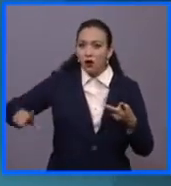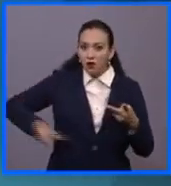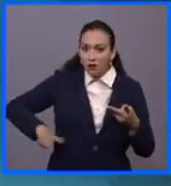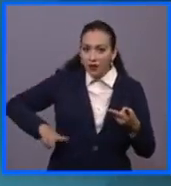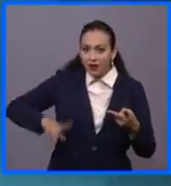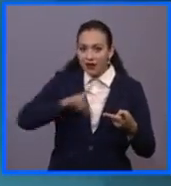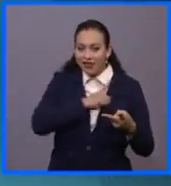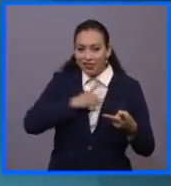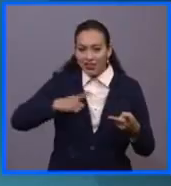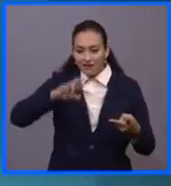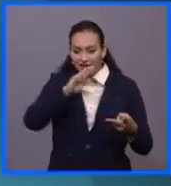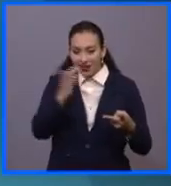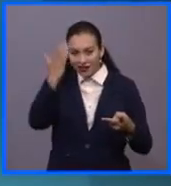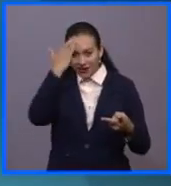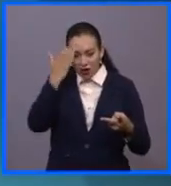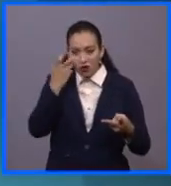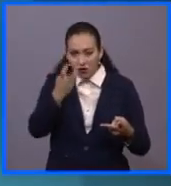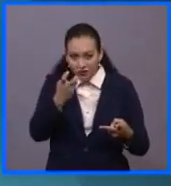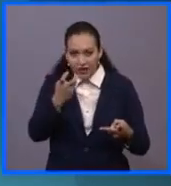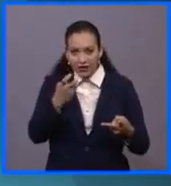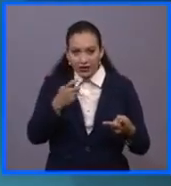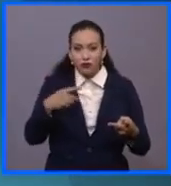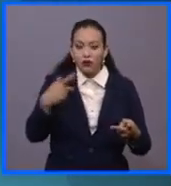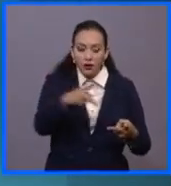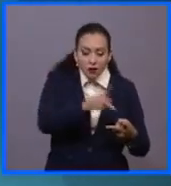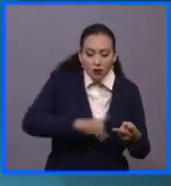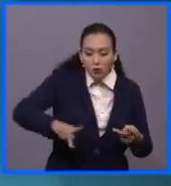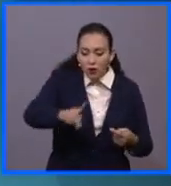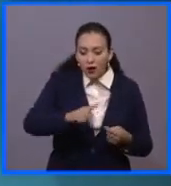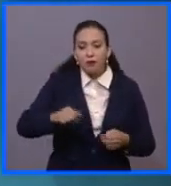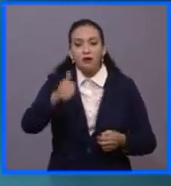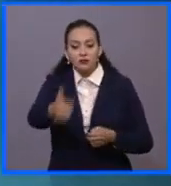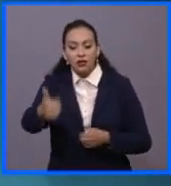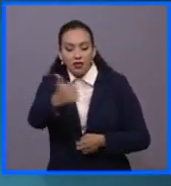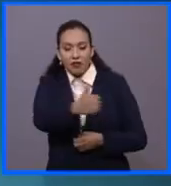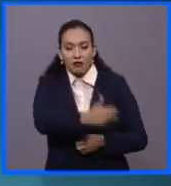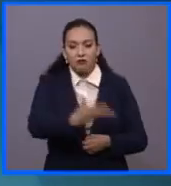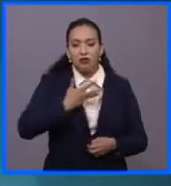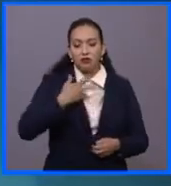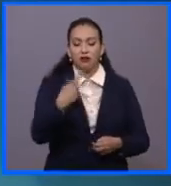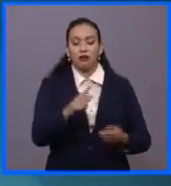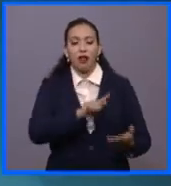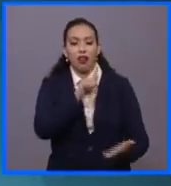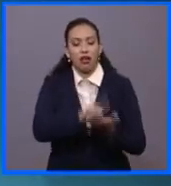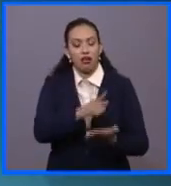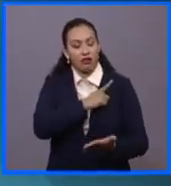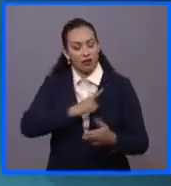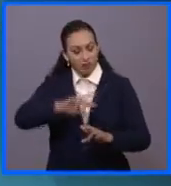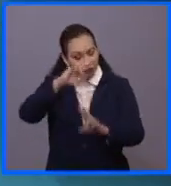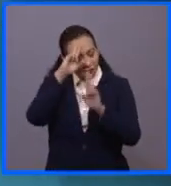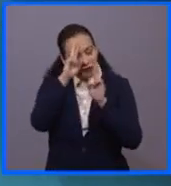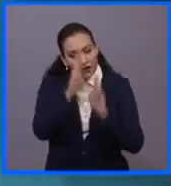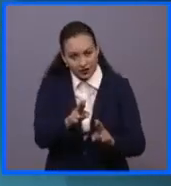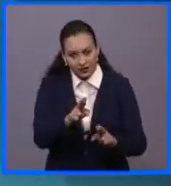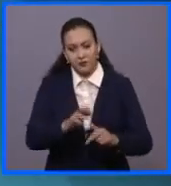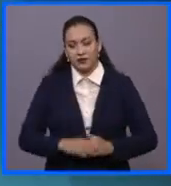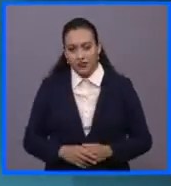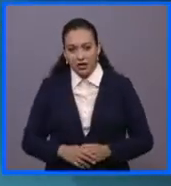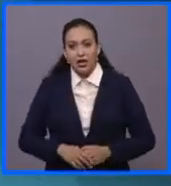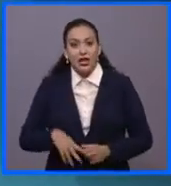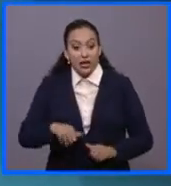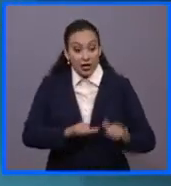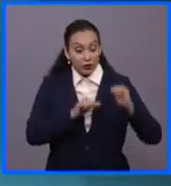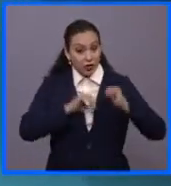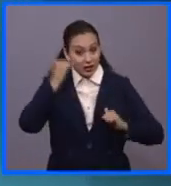deben reconocer estos sistemas, garantizar que cuenten con los recursos necesarios y dejar de criminalizar a las autoridades